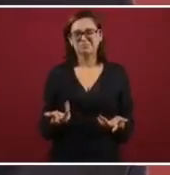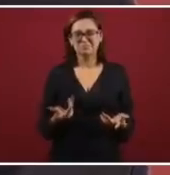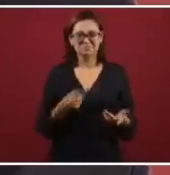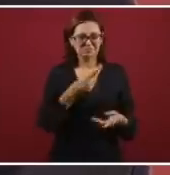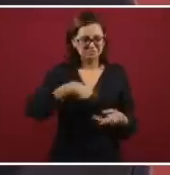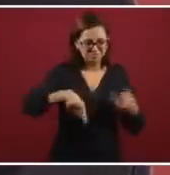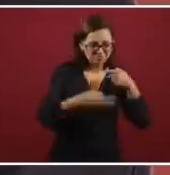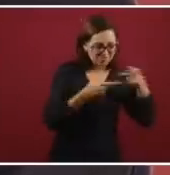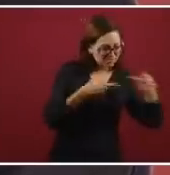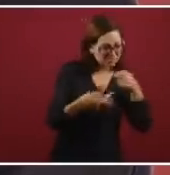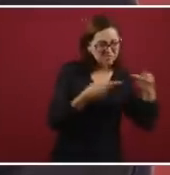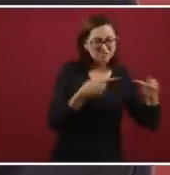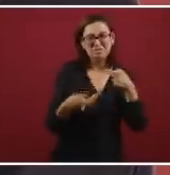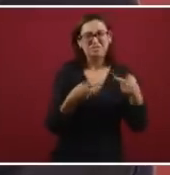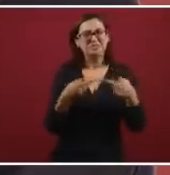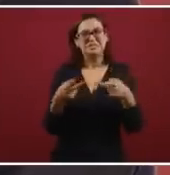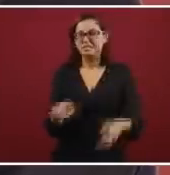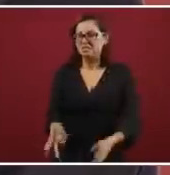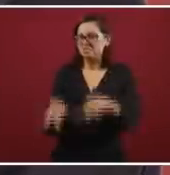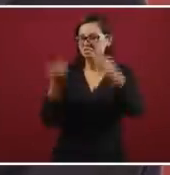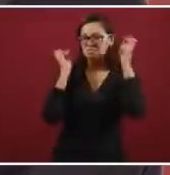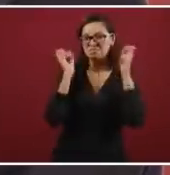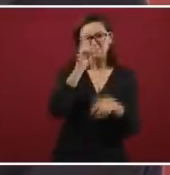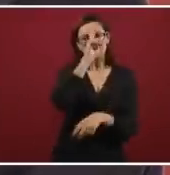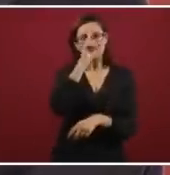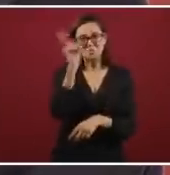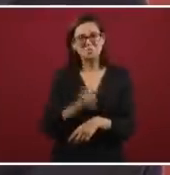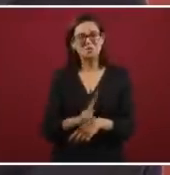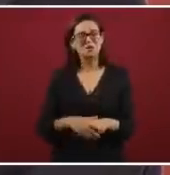preparado, el atraco más grande